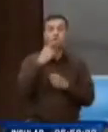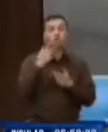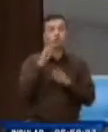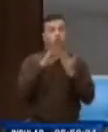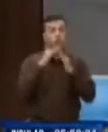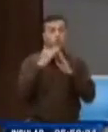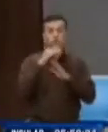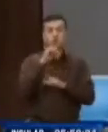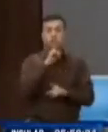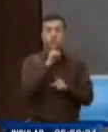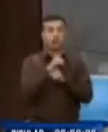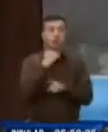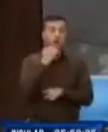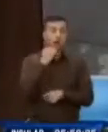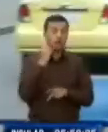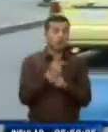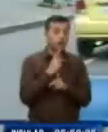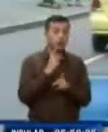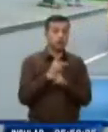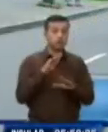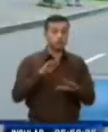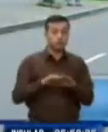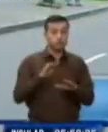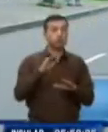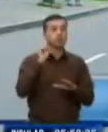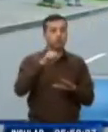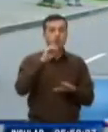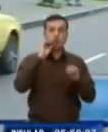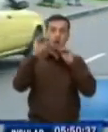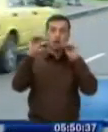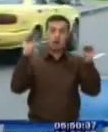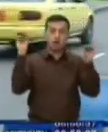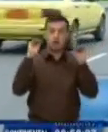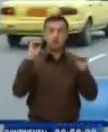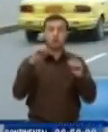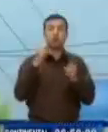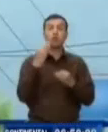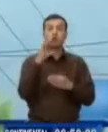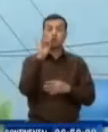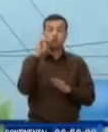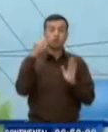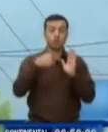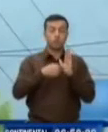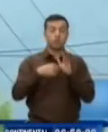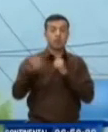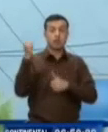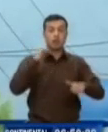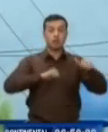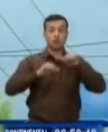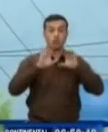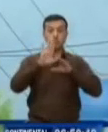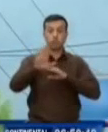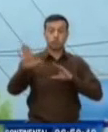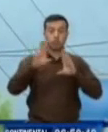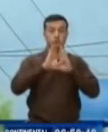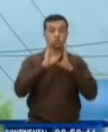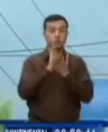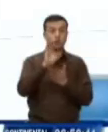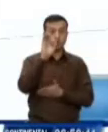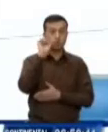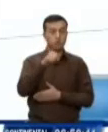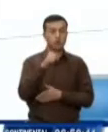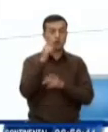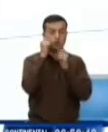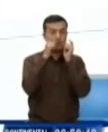la comunidad frente a una situación de peligro y, por otro lado, con la instalación de 8.000 alarmas en los laboratorios de los colegios. El plan de